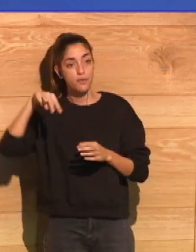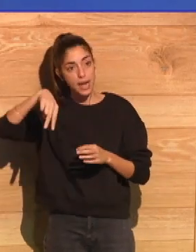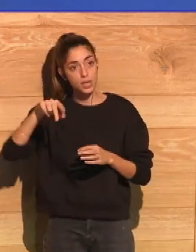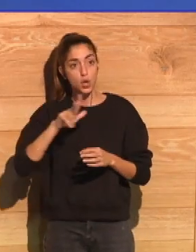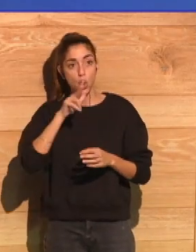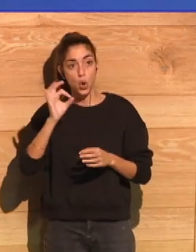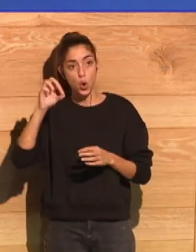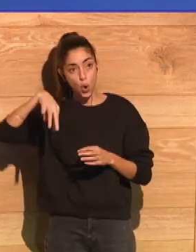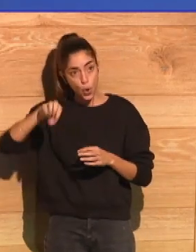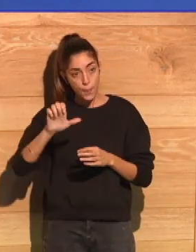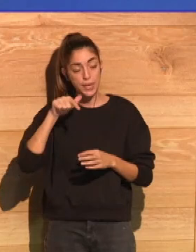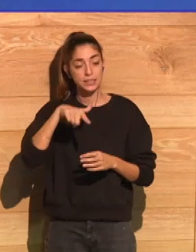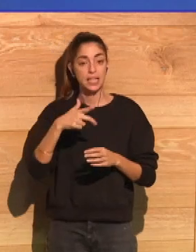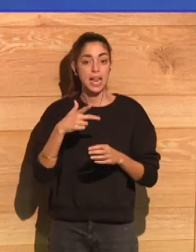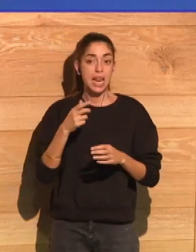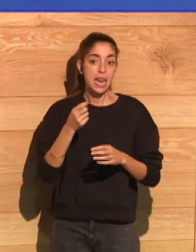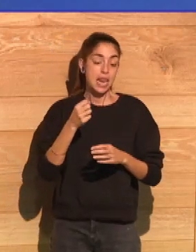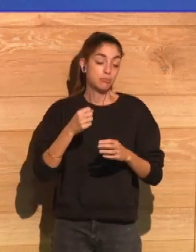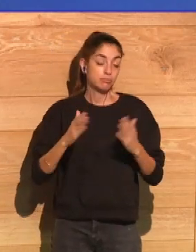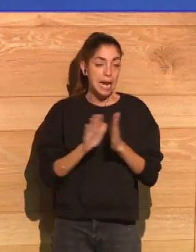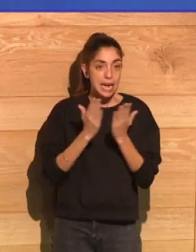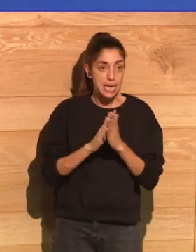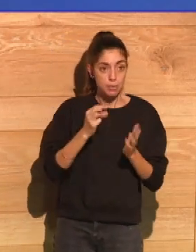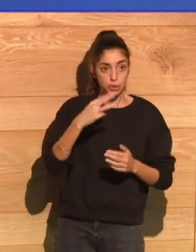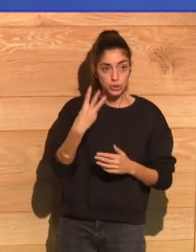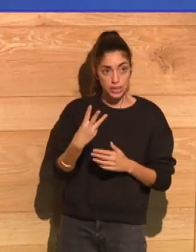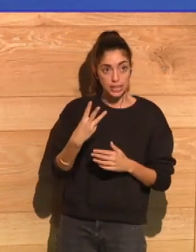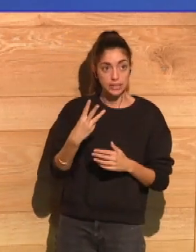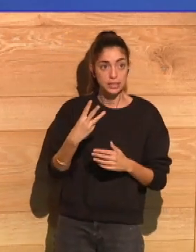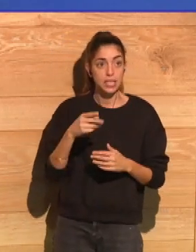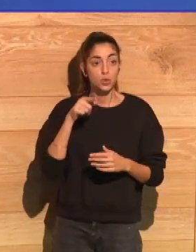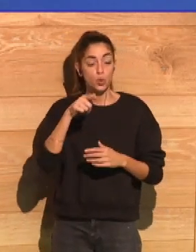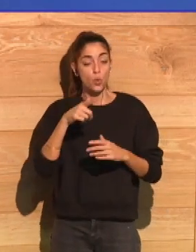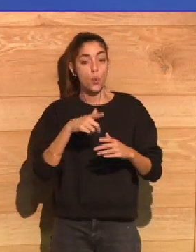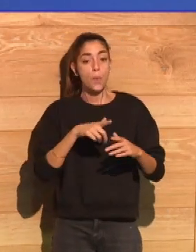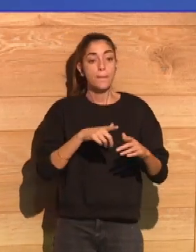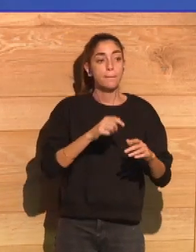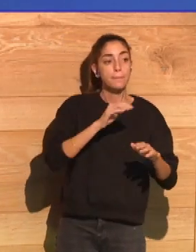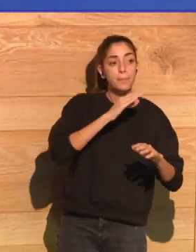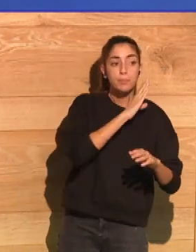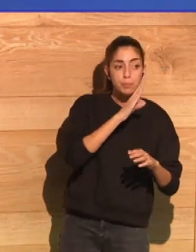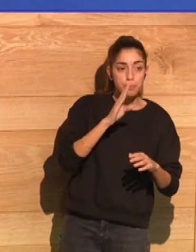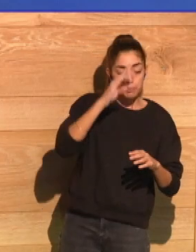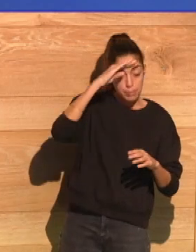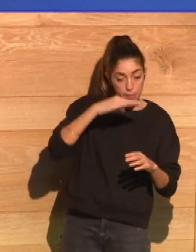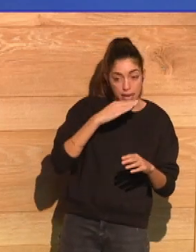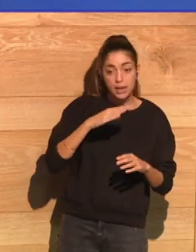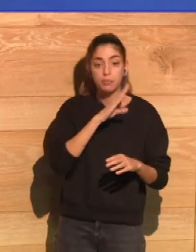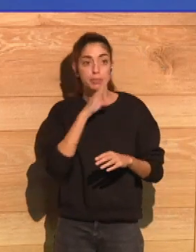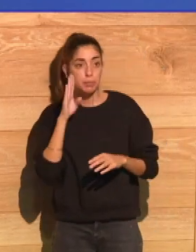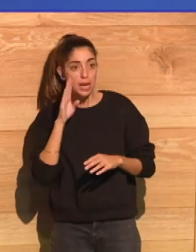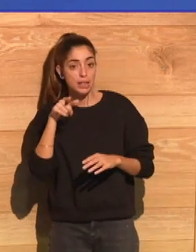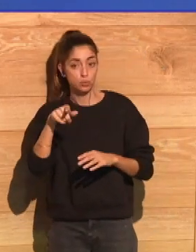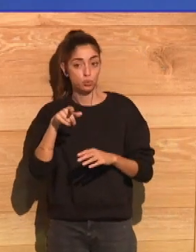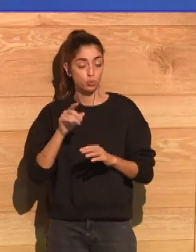esto es una trilogía, el Fan Home sobre mi padre, Eres mi madre sobre mi madre, este sobre el yo, sobre ti, eso lo